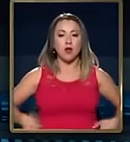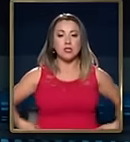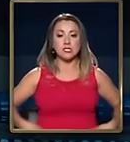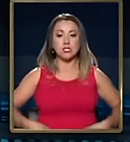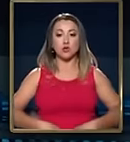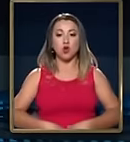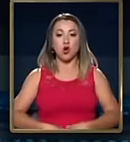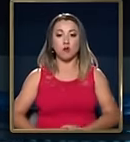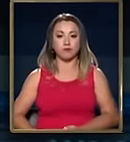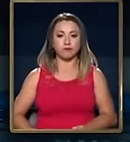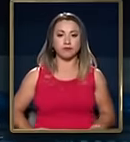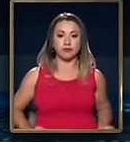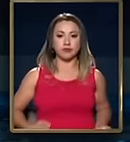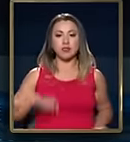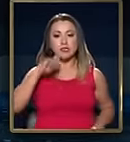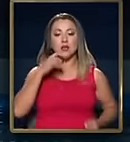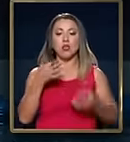cinturón. Esa es como